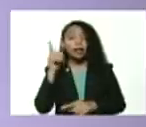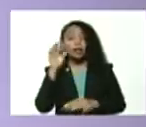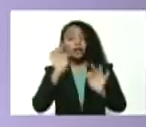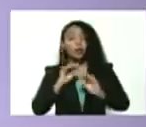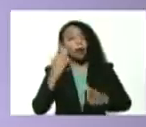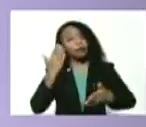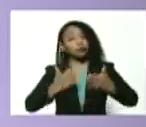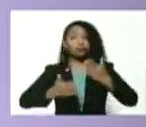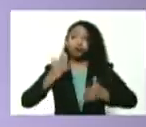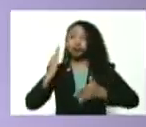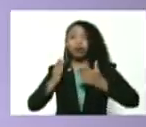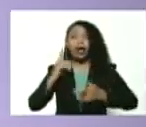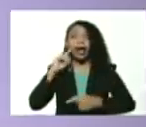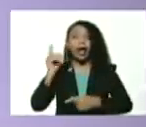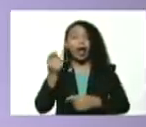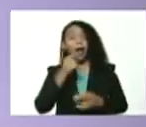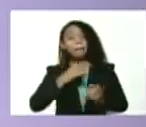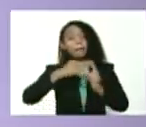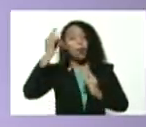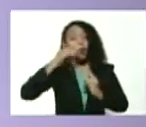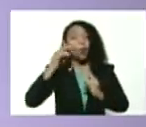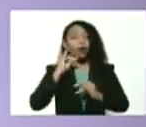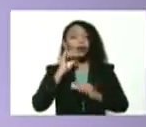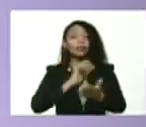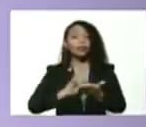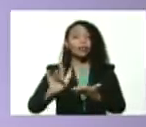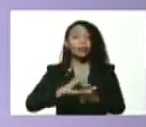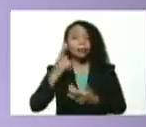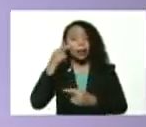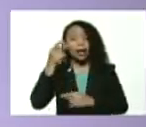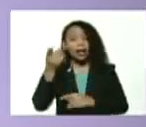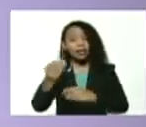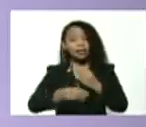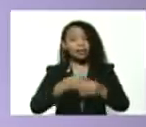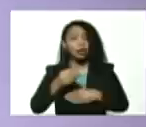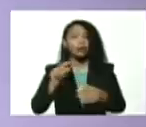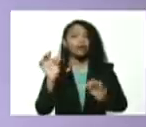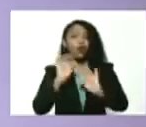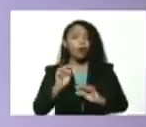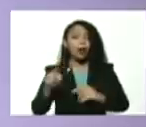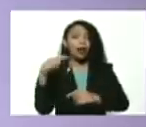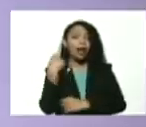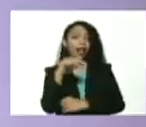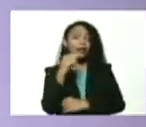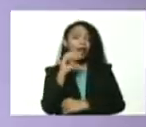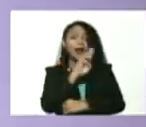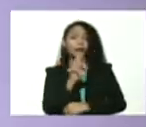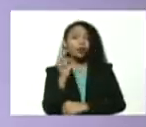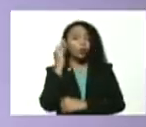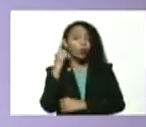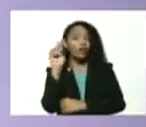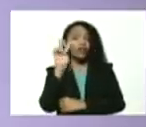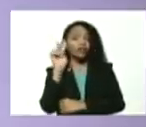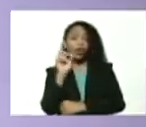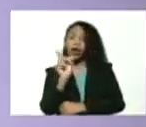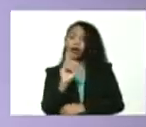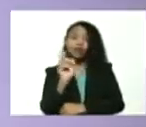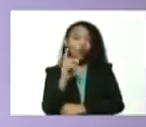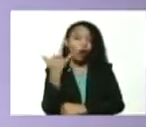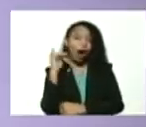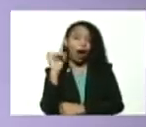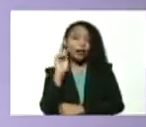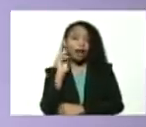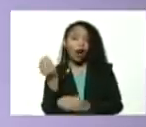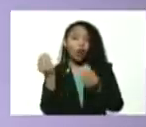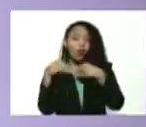robots o Vox en las plataformas digitales para posicionar tendencias negativas de la República Bolivariana de Venezuela que no están